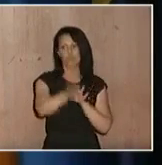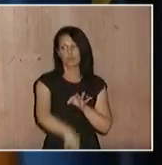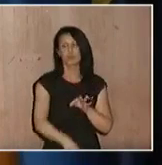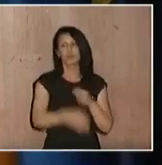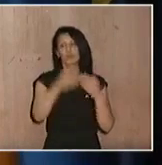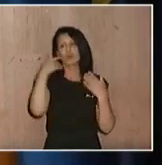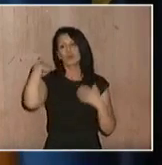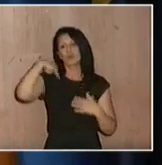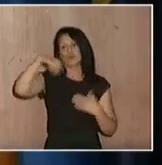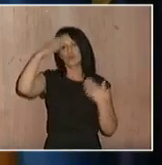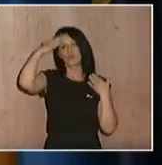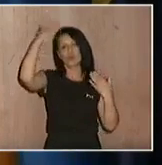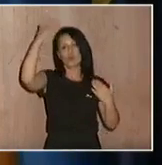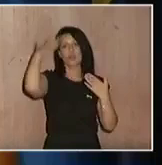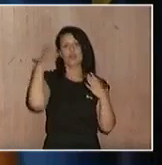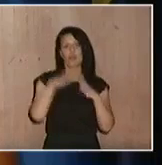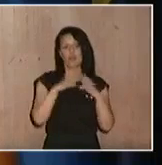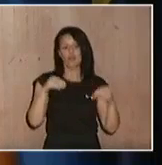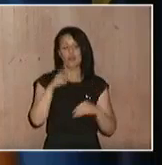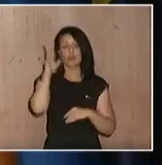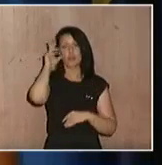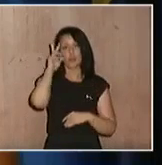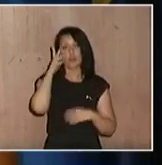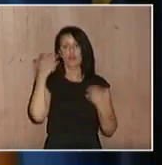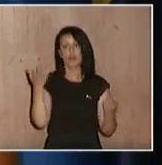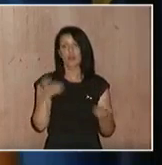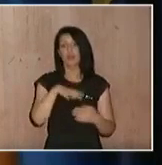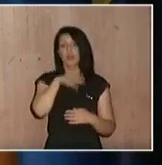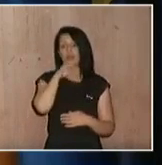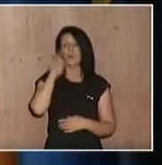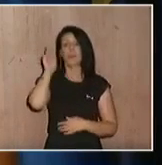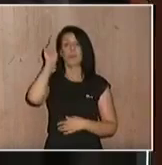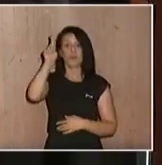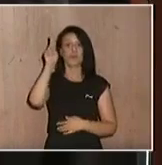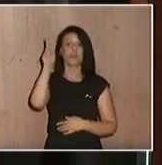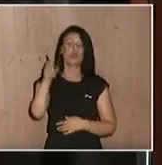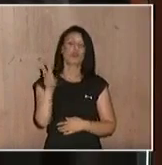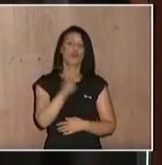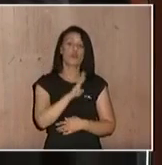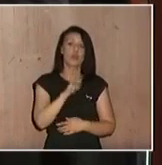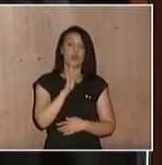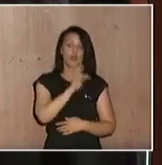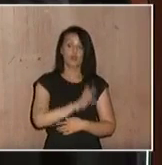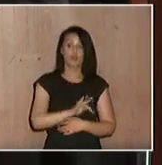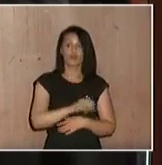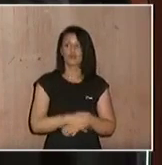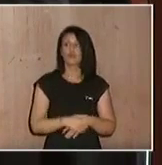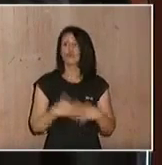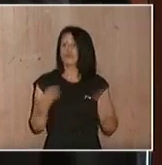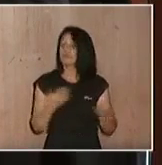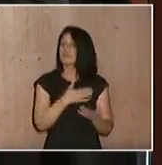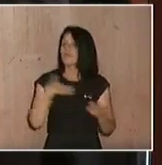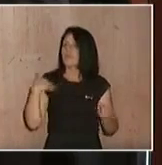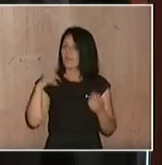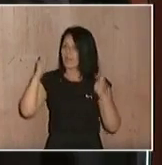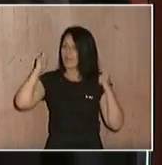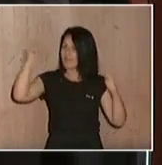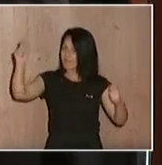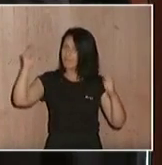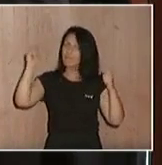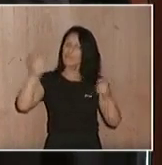doctor honoris causa por la Universidad de Alicante del profesor William Thompson, al que quiero felicitar por